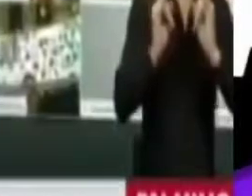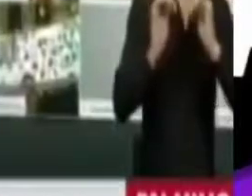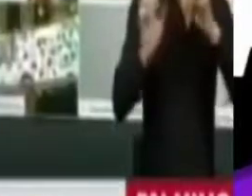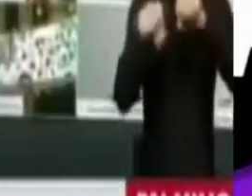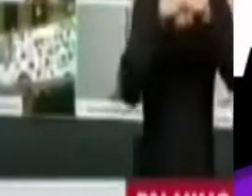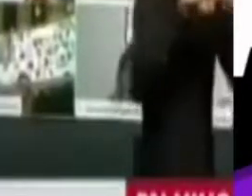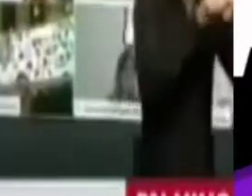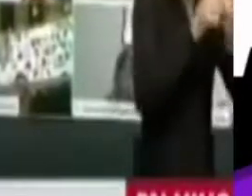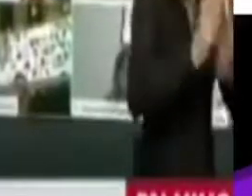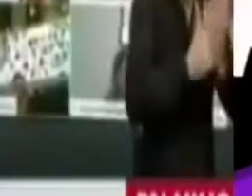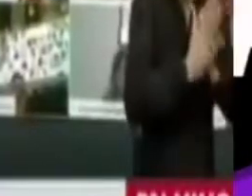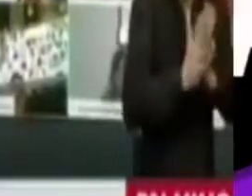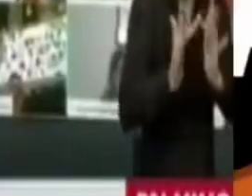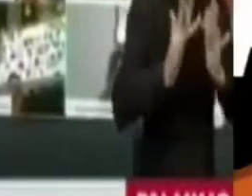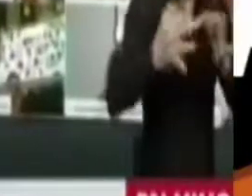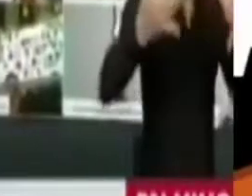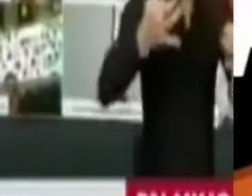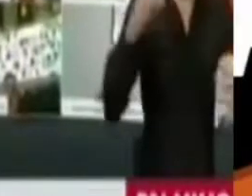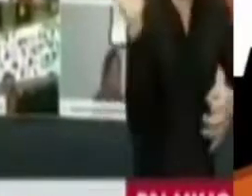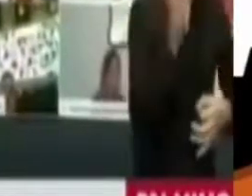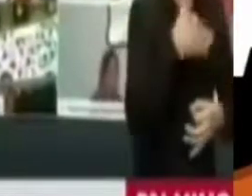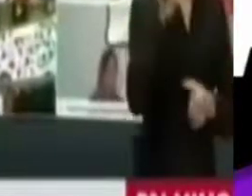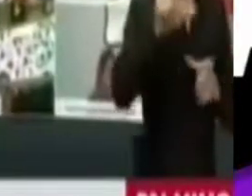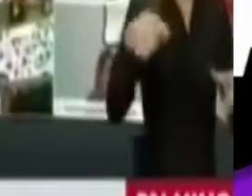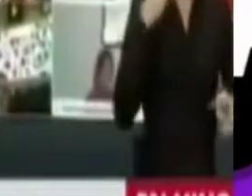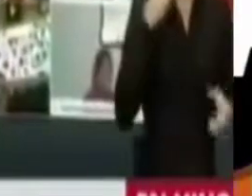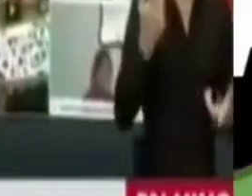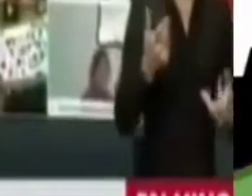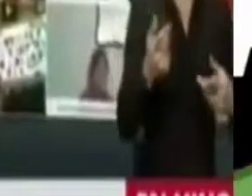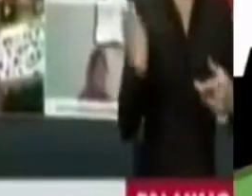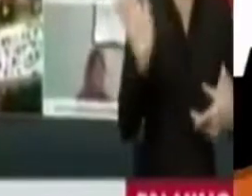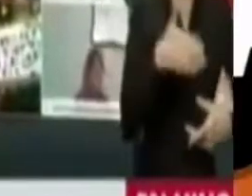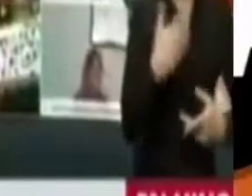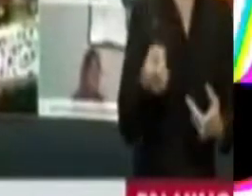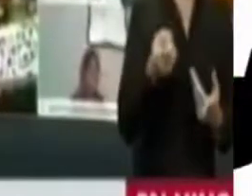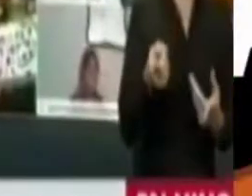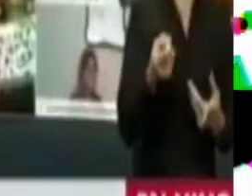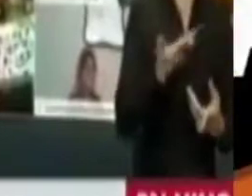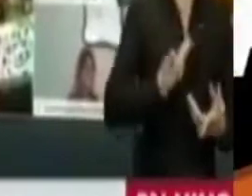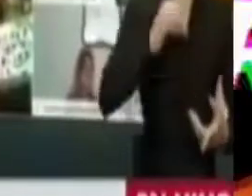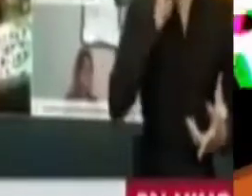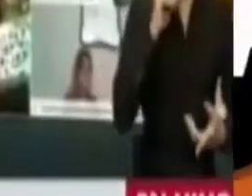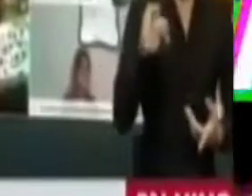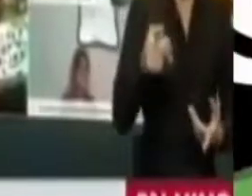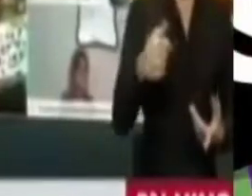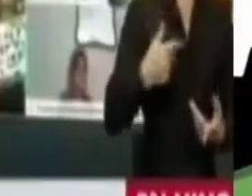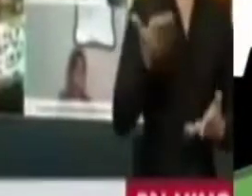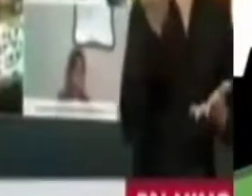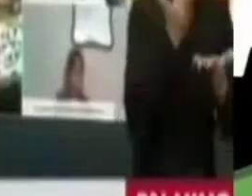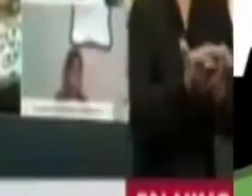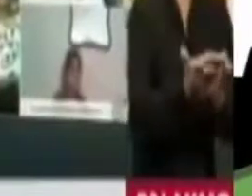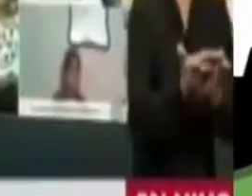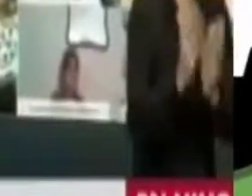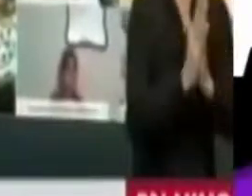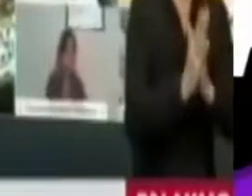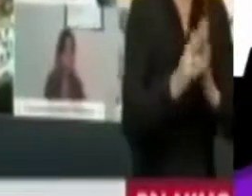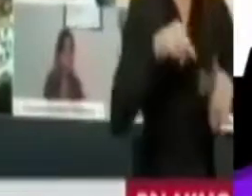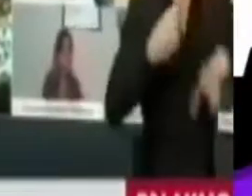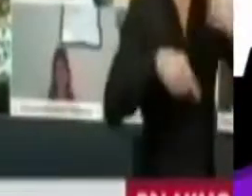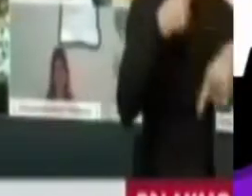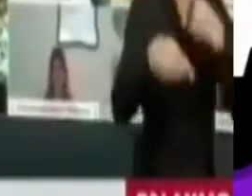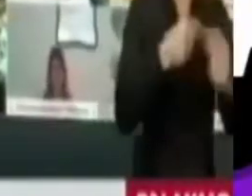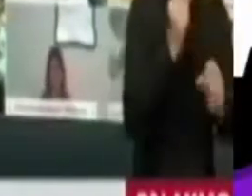se ha podido establecer. Carlos, del monto, ¿cuál es el monto? ¿Está establecido ya el monto que se va a